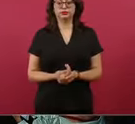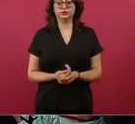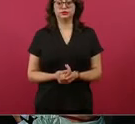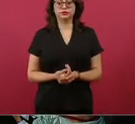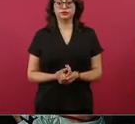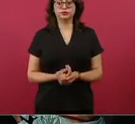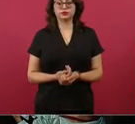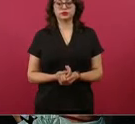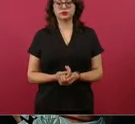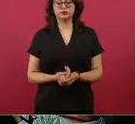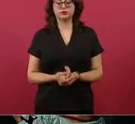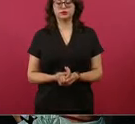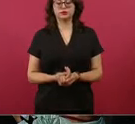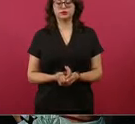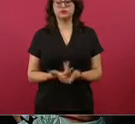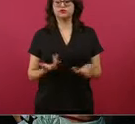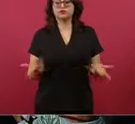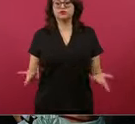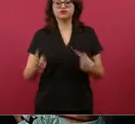bájenle.